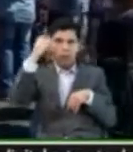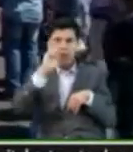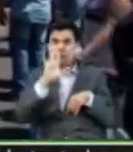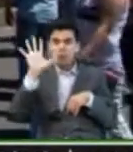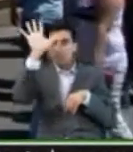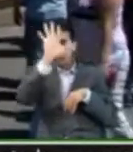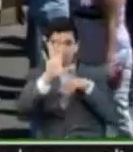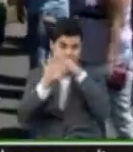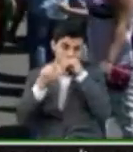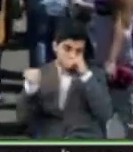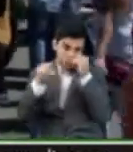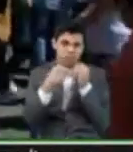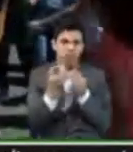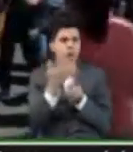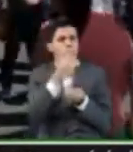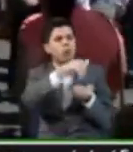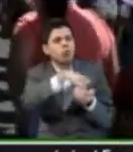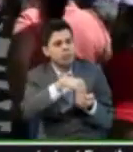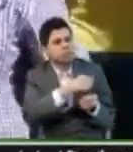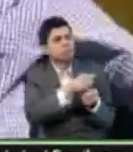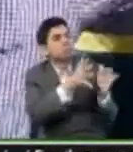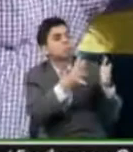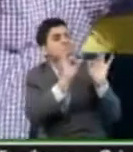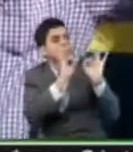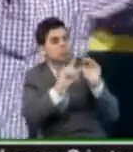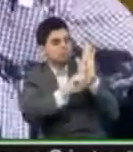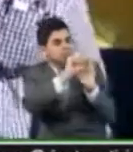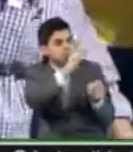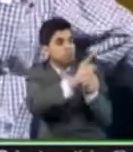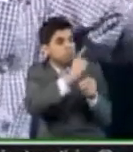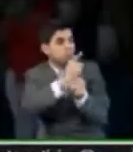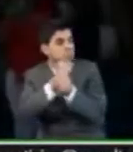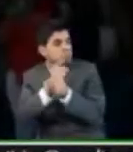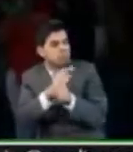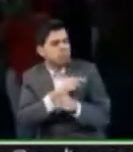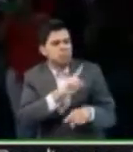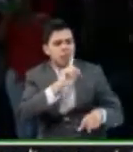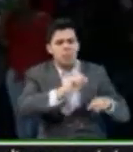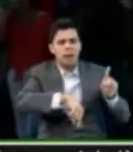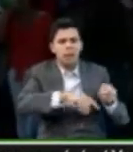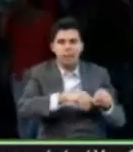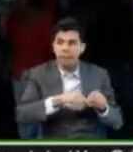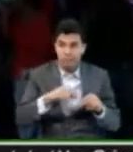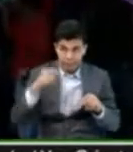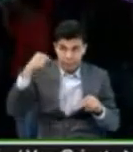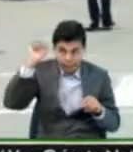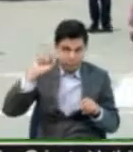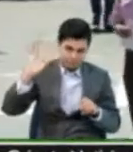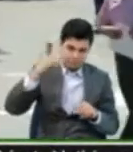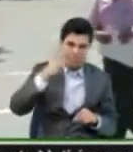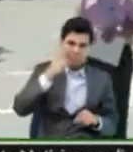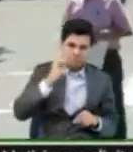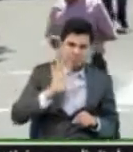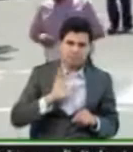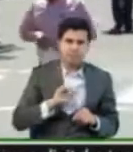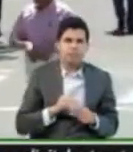que no nos permita lograr los objetivos de este paro. La jornada tuvo masiva participación del sector